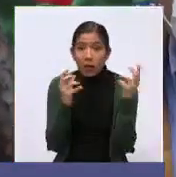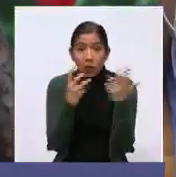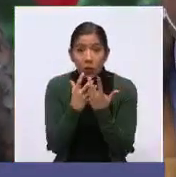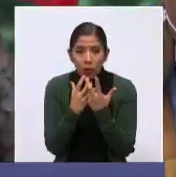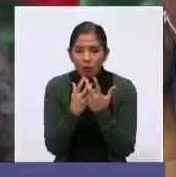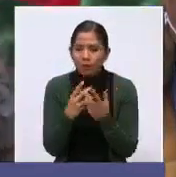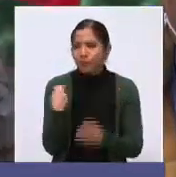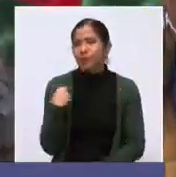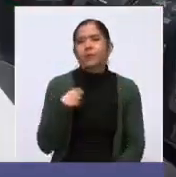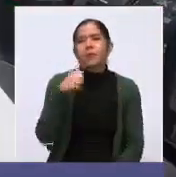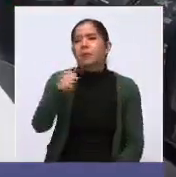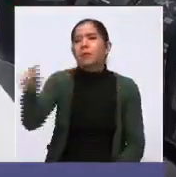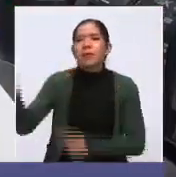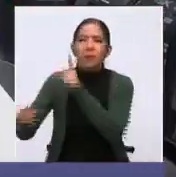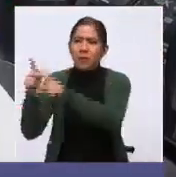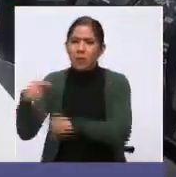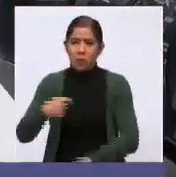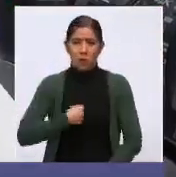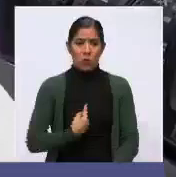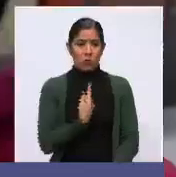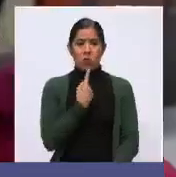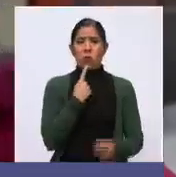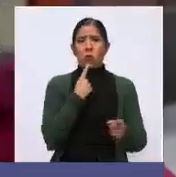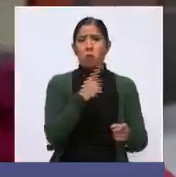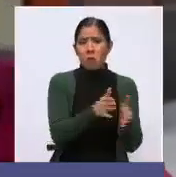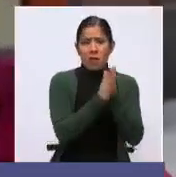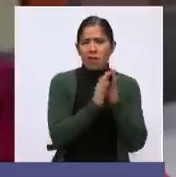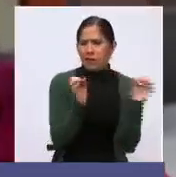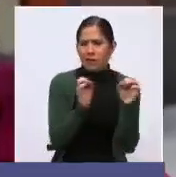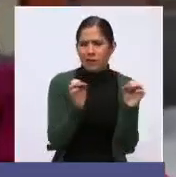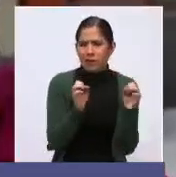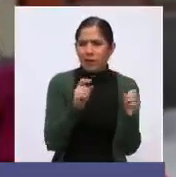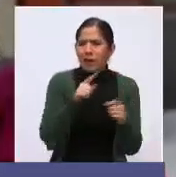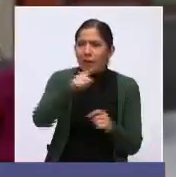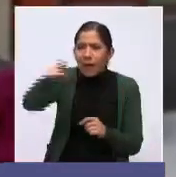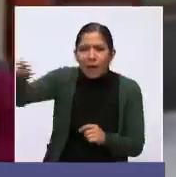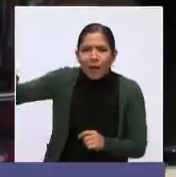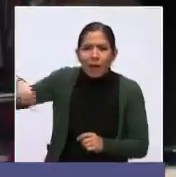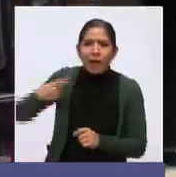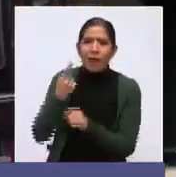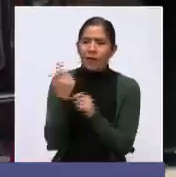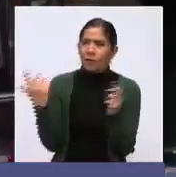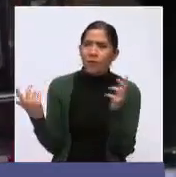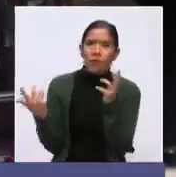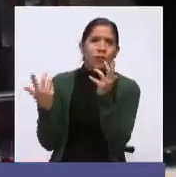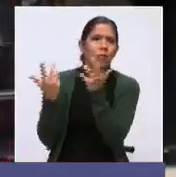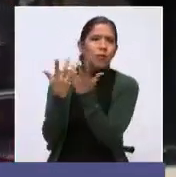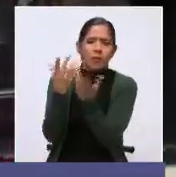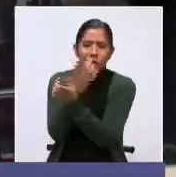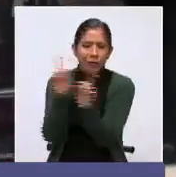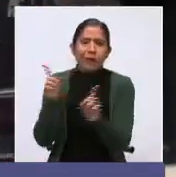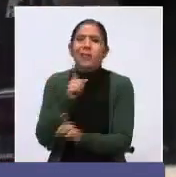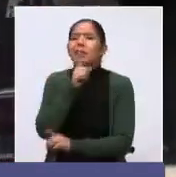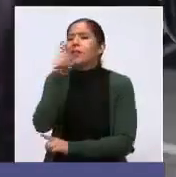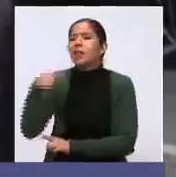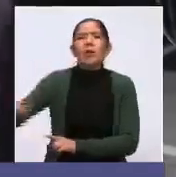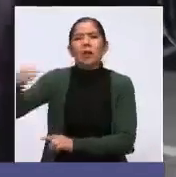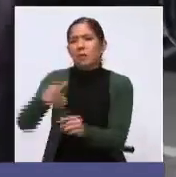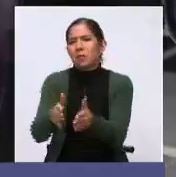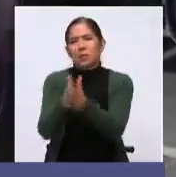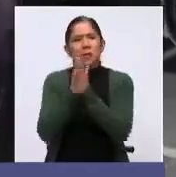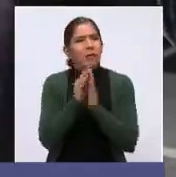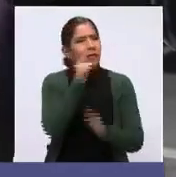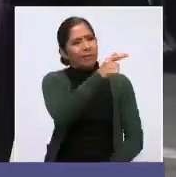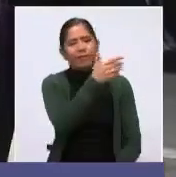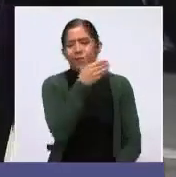solos no podemos pedir, en conjunto, en coordinación democrática, toda la población van a pedir, se tendría que nomás